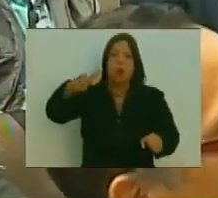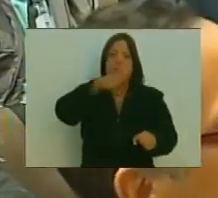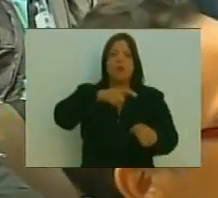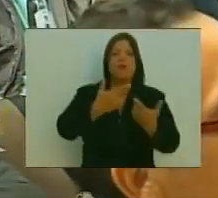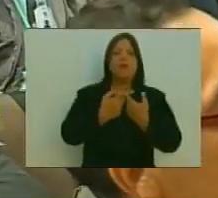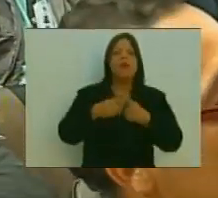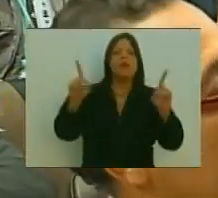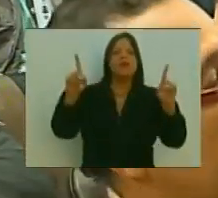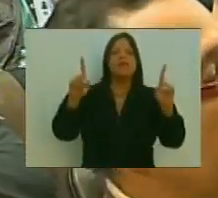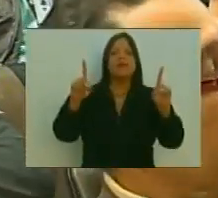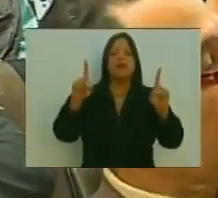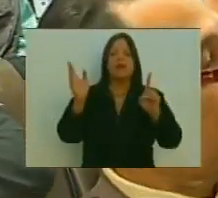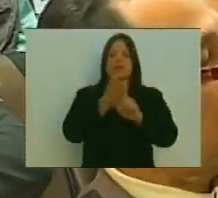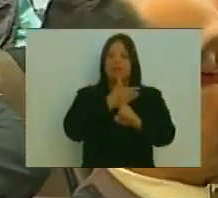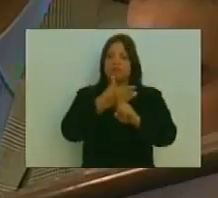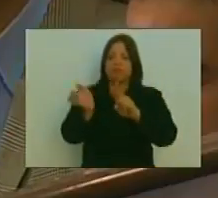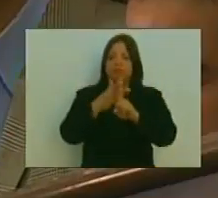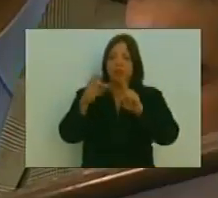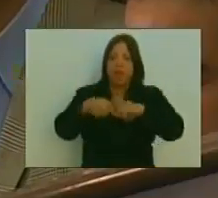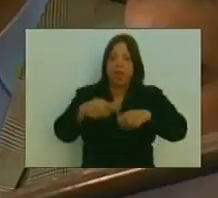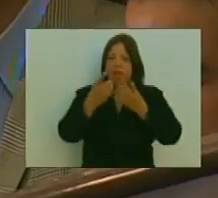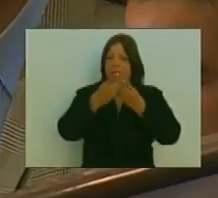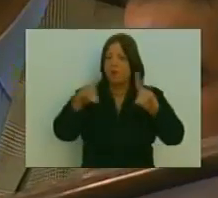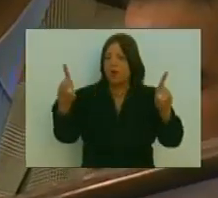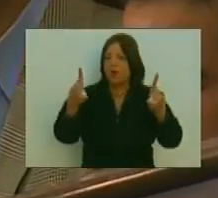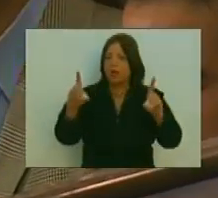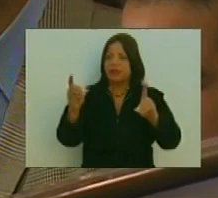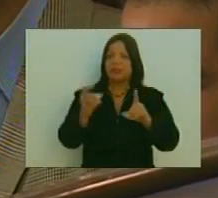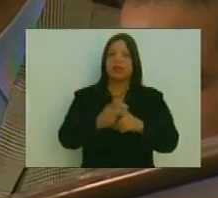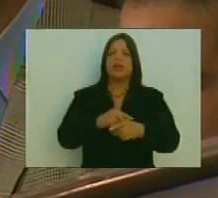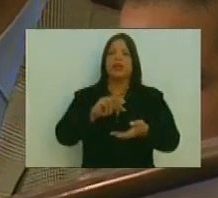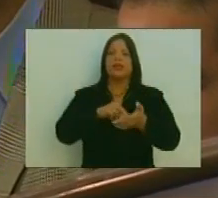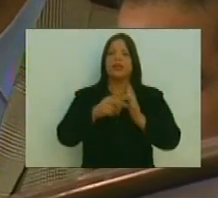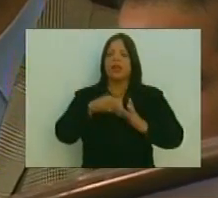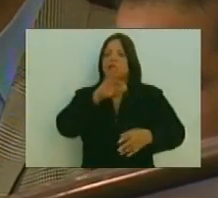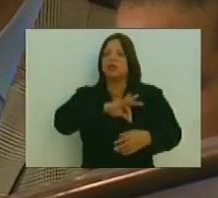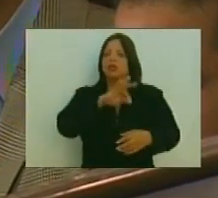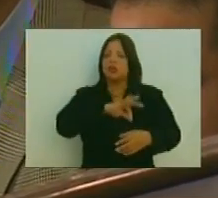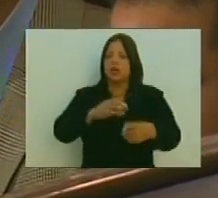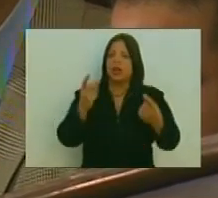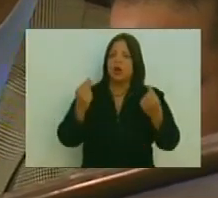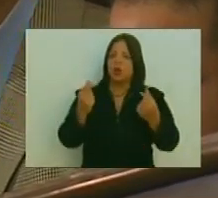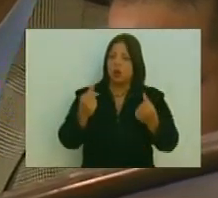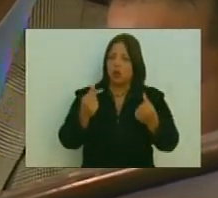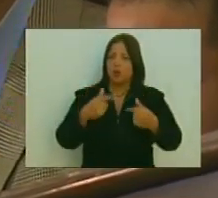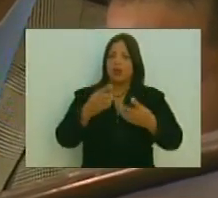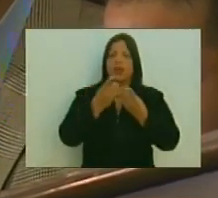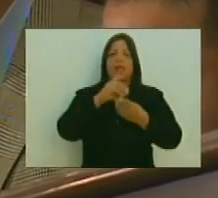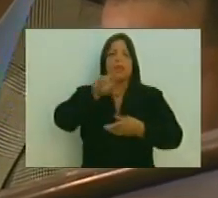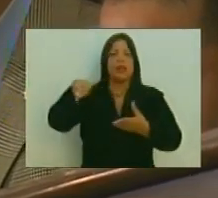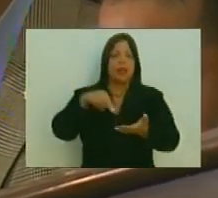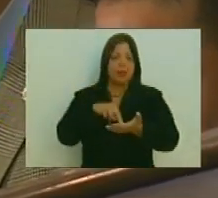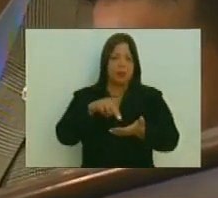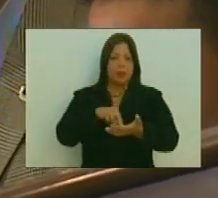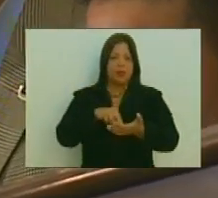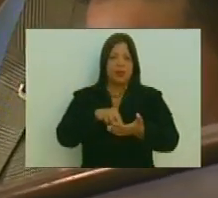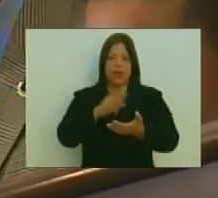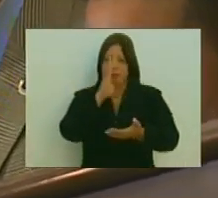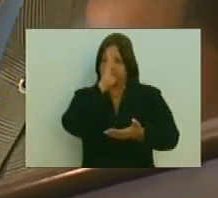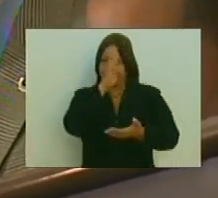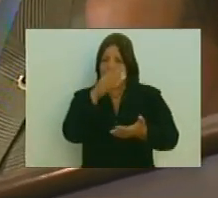libre autodeterminación en democracia, afectar el régimen socioeconómico de la República y